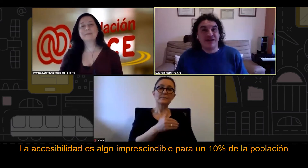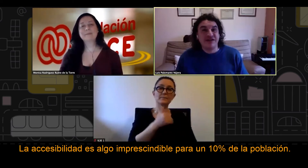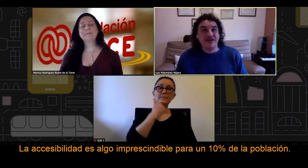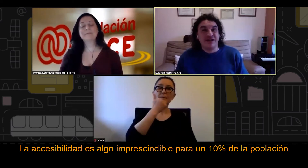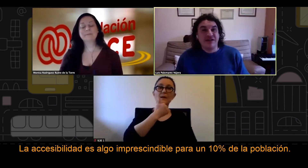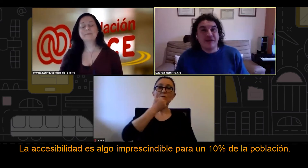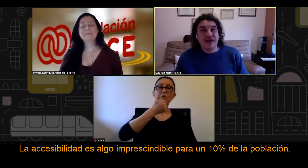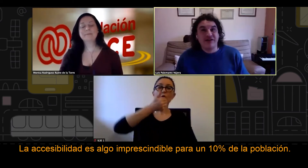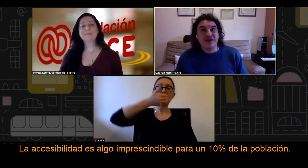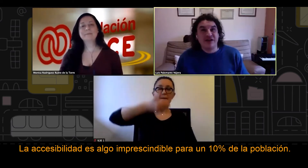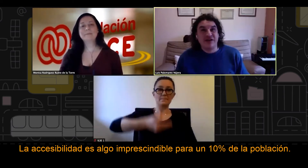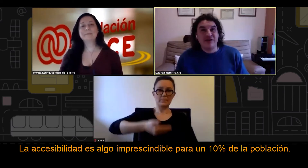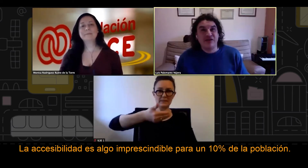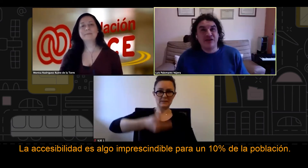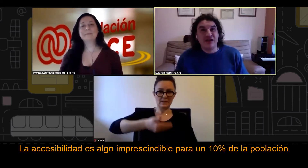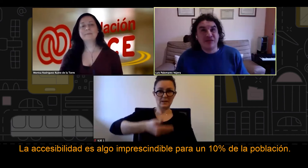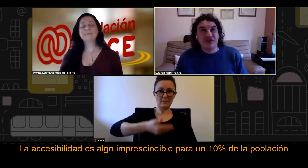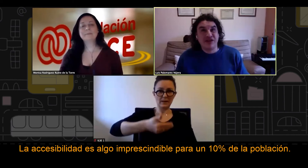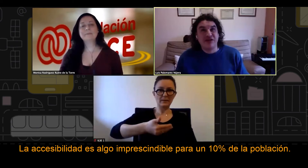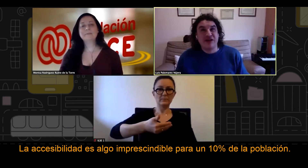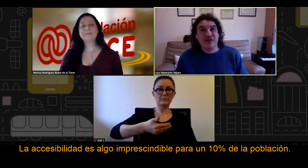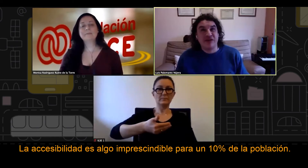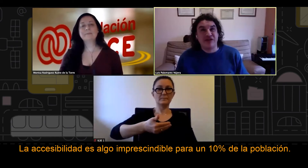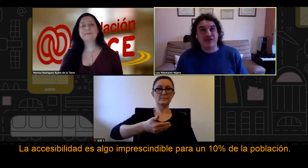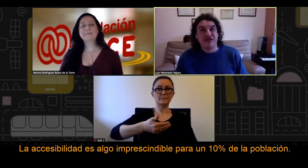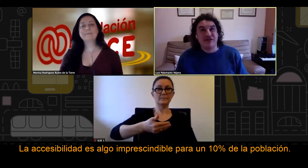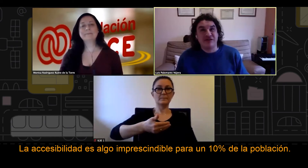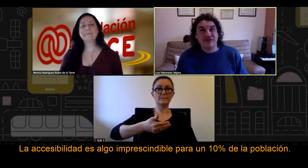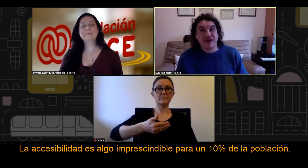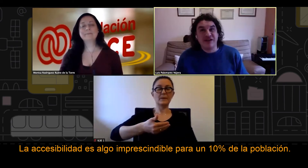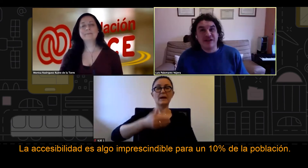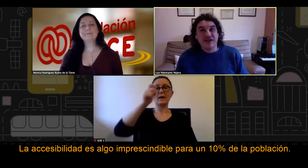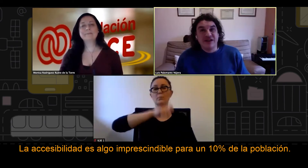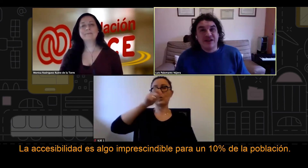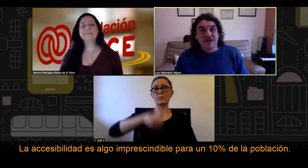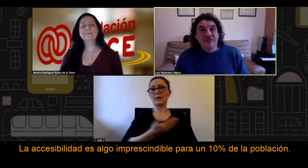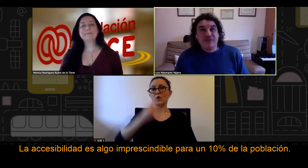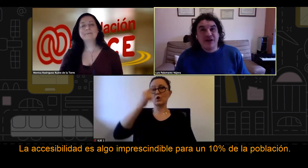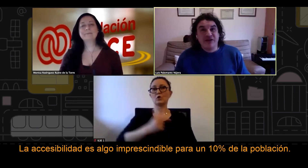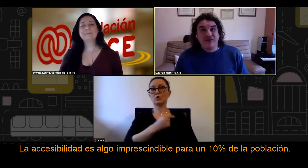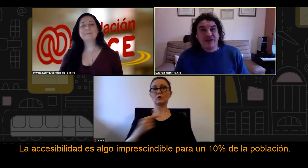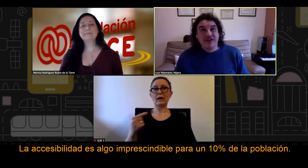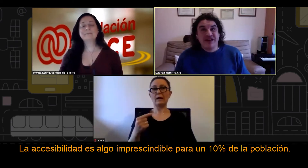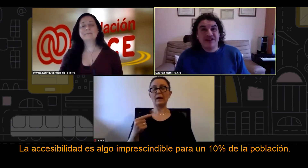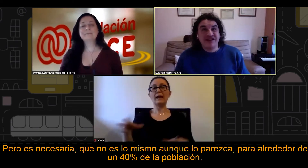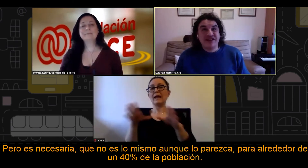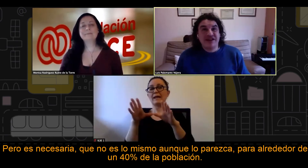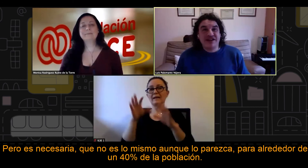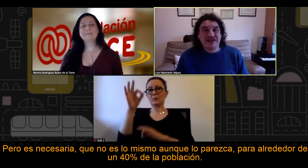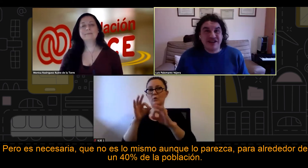imprescindible para un 10% de la población, ¿vale? Pero